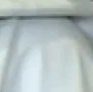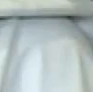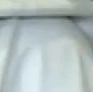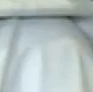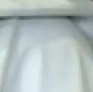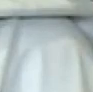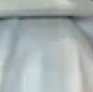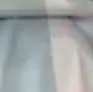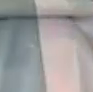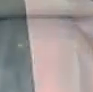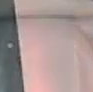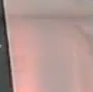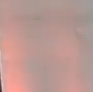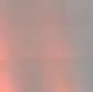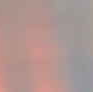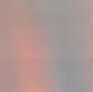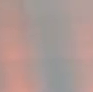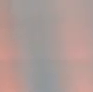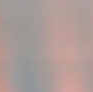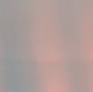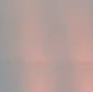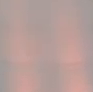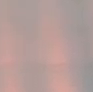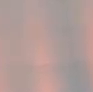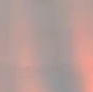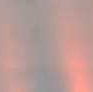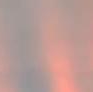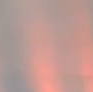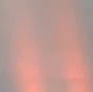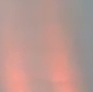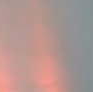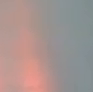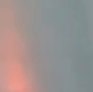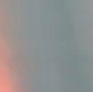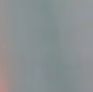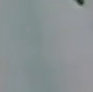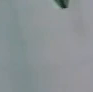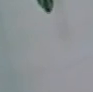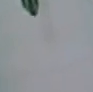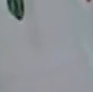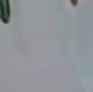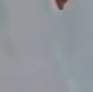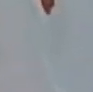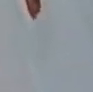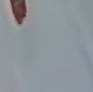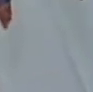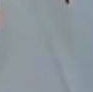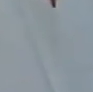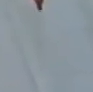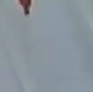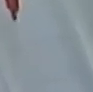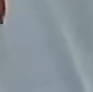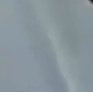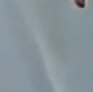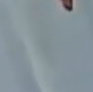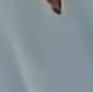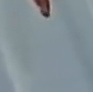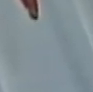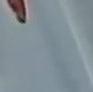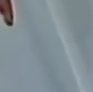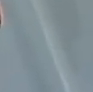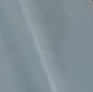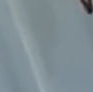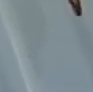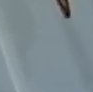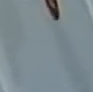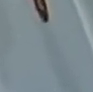conmemoración de lo que ha sido este ciclo bicentenario y con ello también las luchas históricas que acompañaron al libertador Simón Bolívar en esta gesta emancipadora.